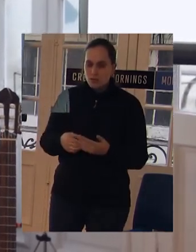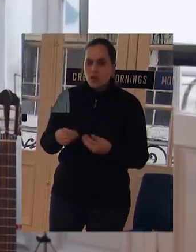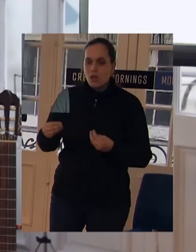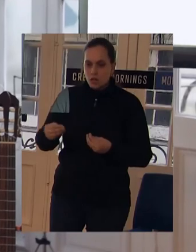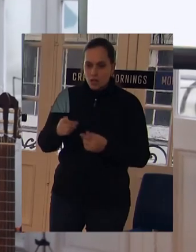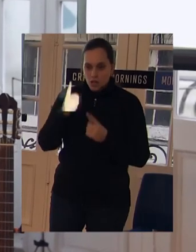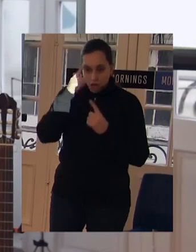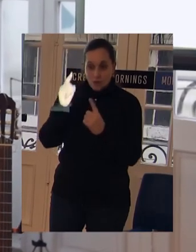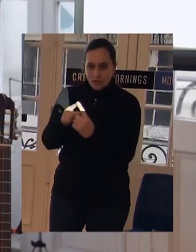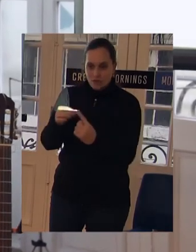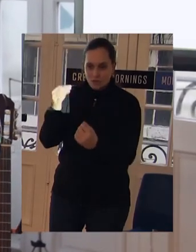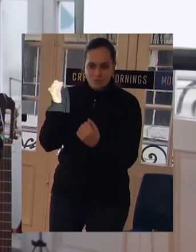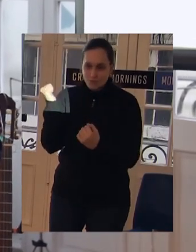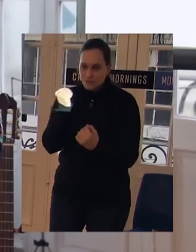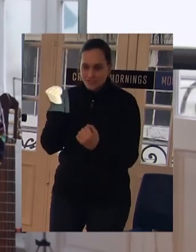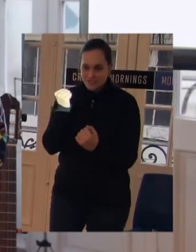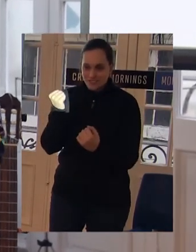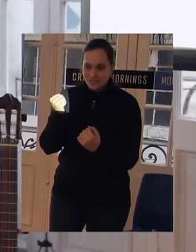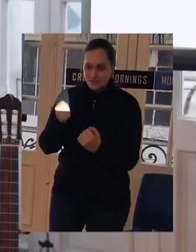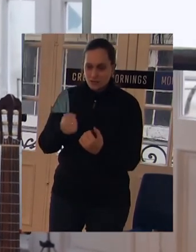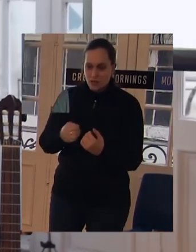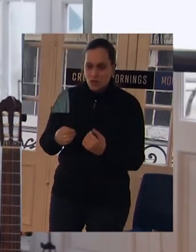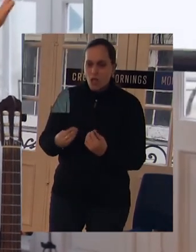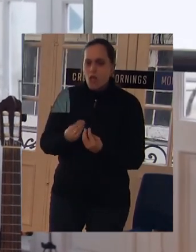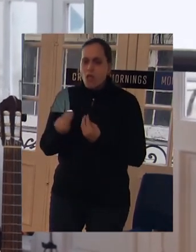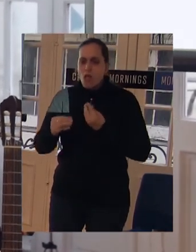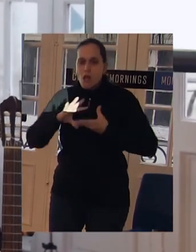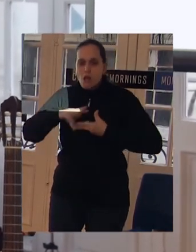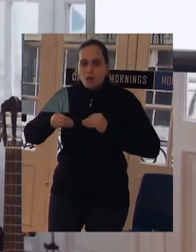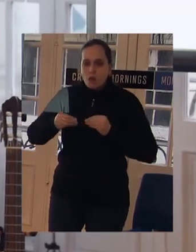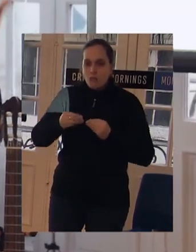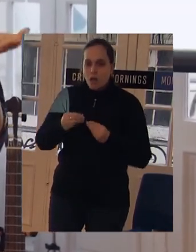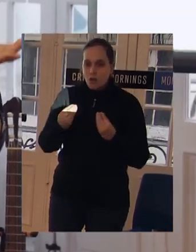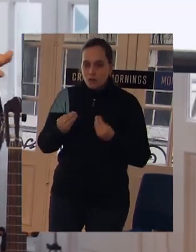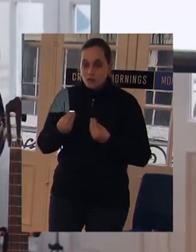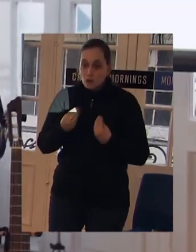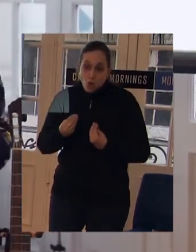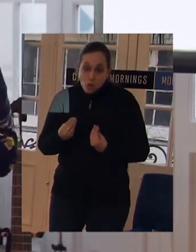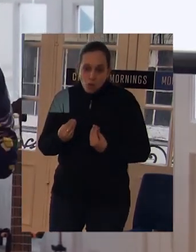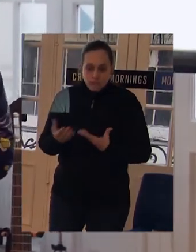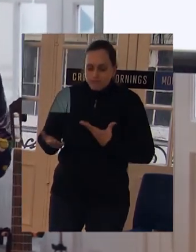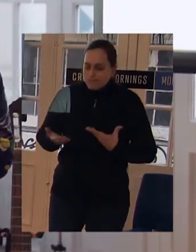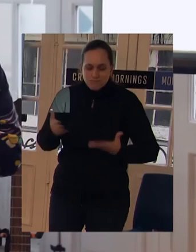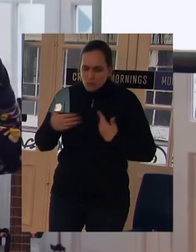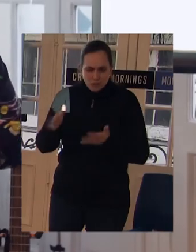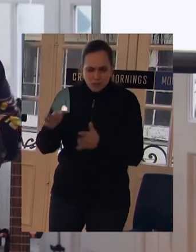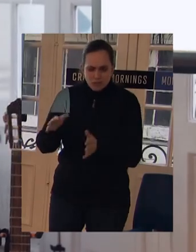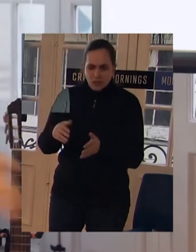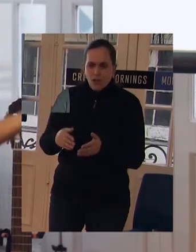invito a eso, a que lleguen al final que ustedes